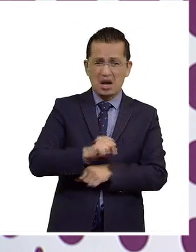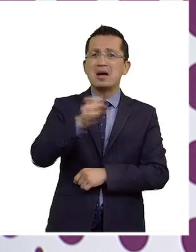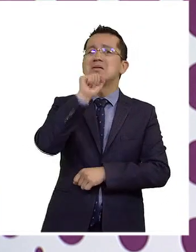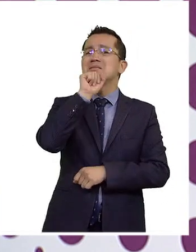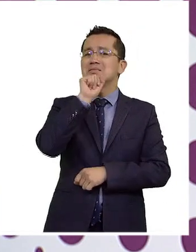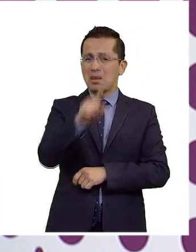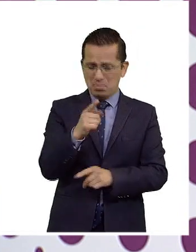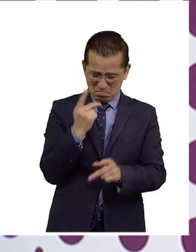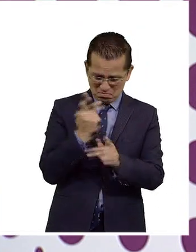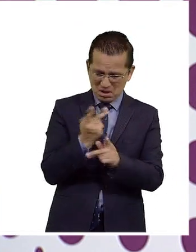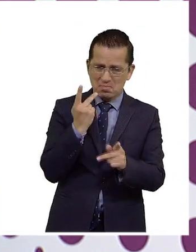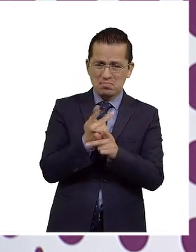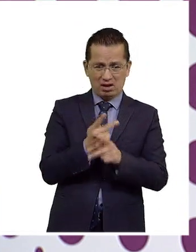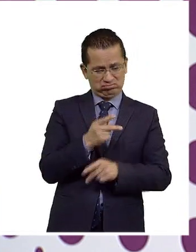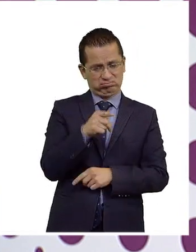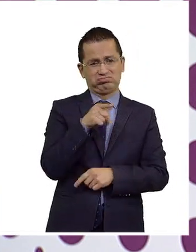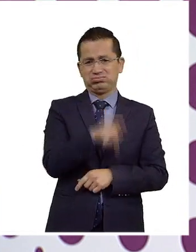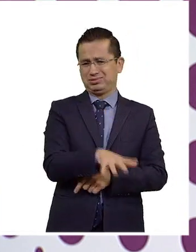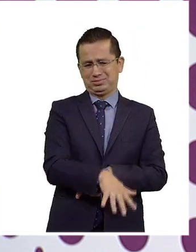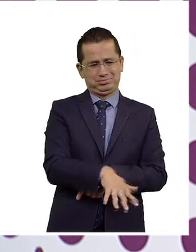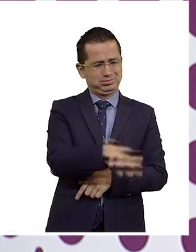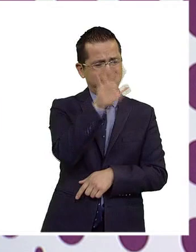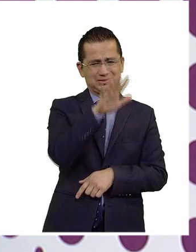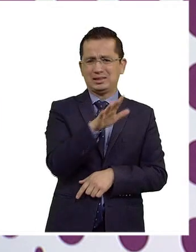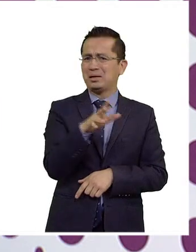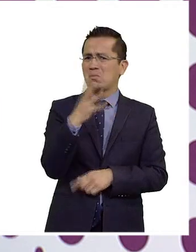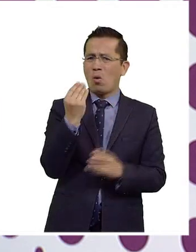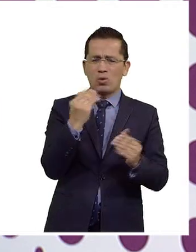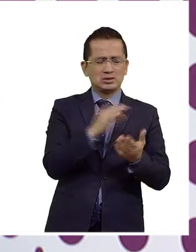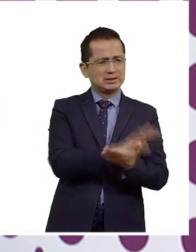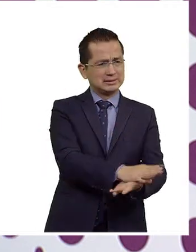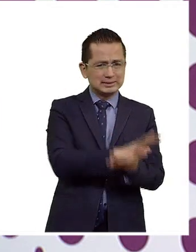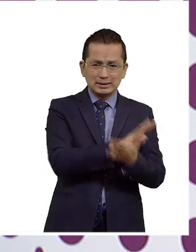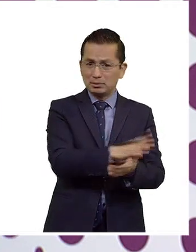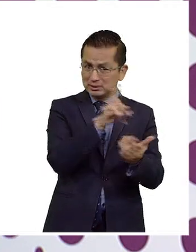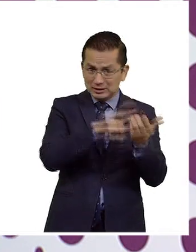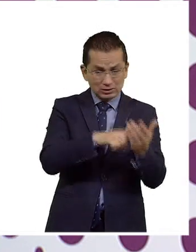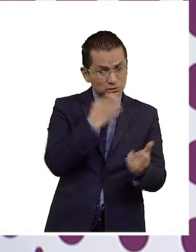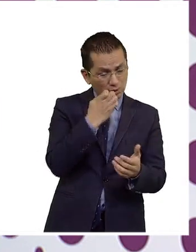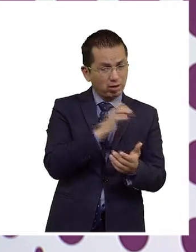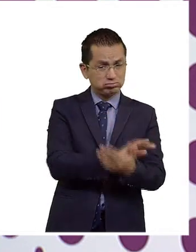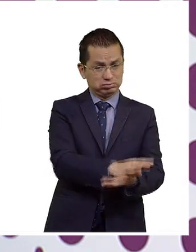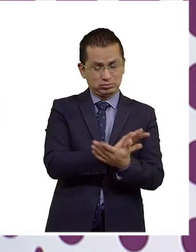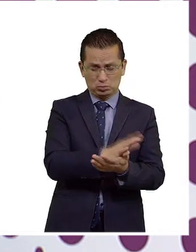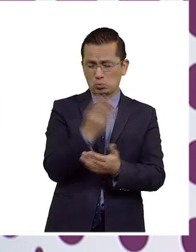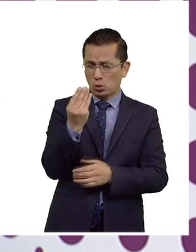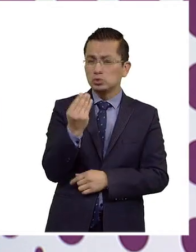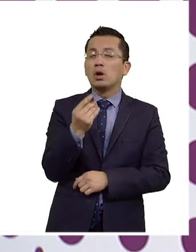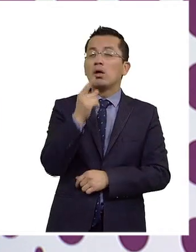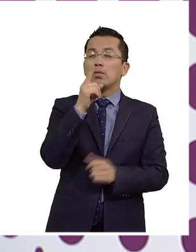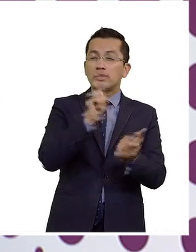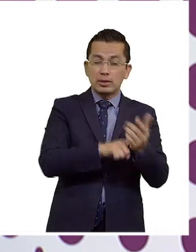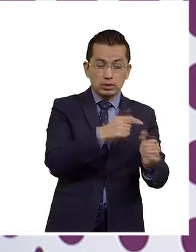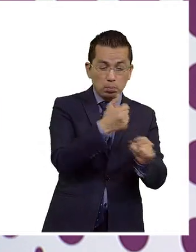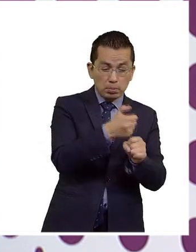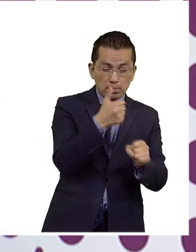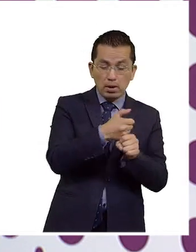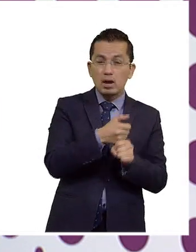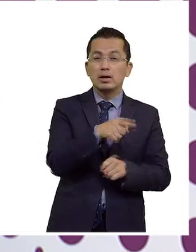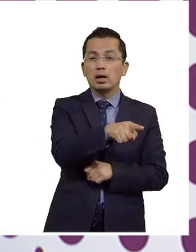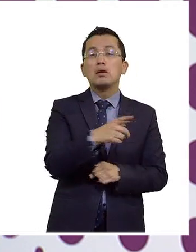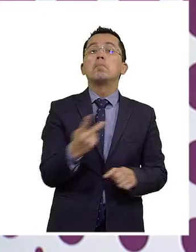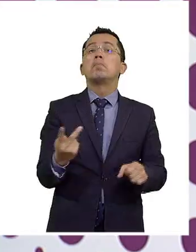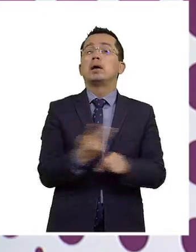bachillerato, sí sufren actos de discriminación. Muchas veces, sobre todo en la primaria, yo lo que he visto es que muchos de